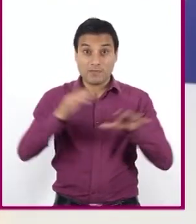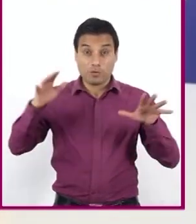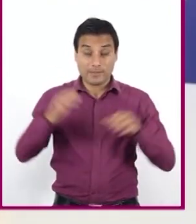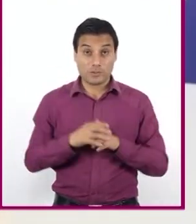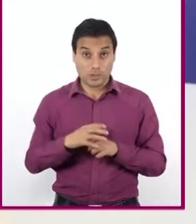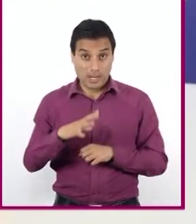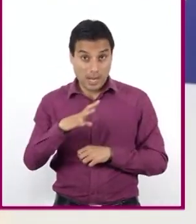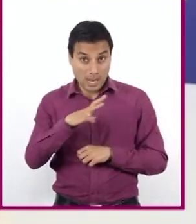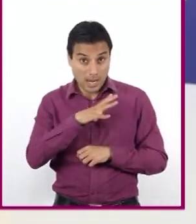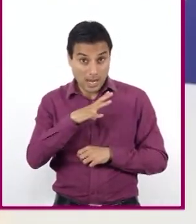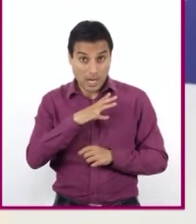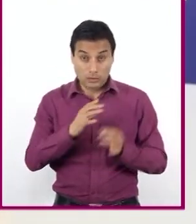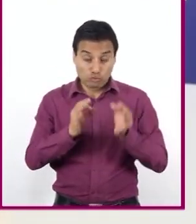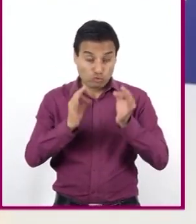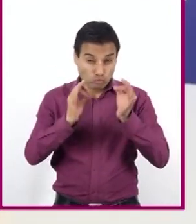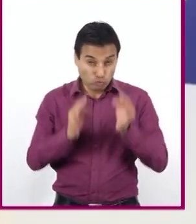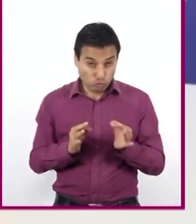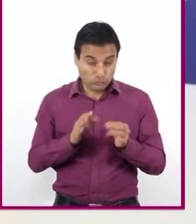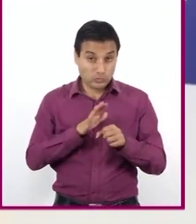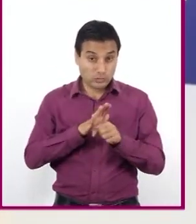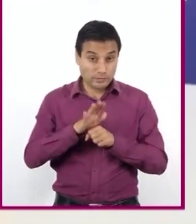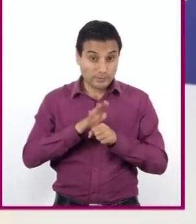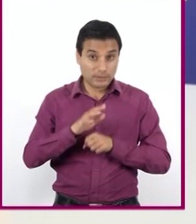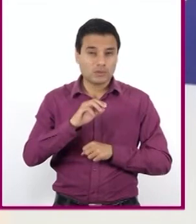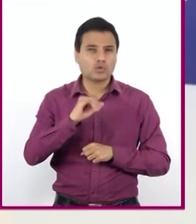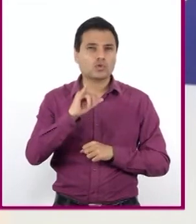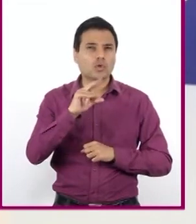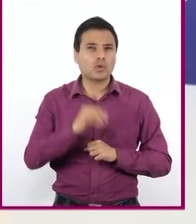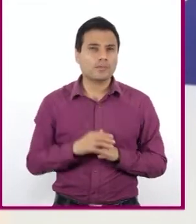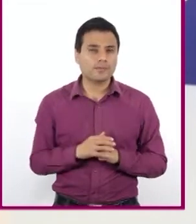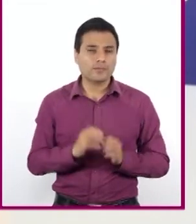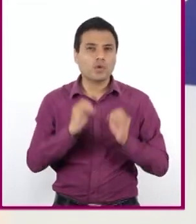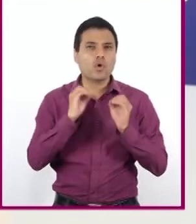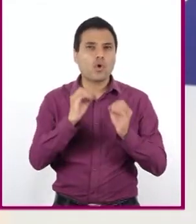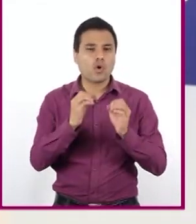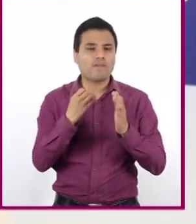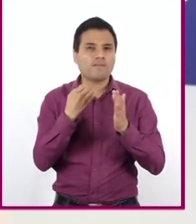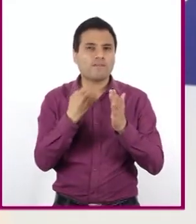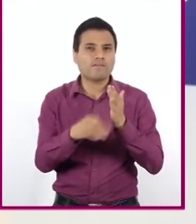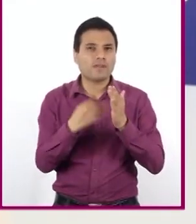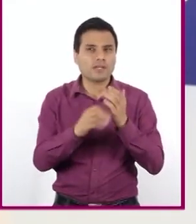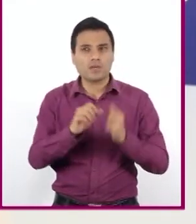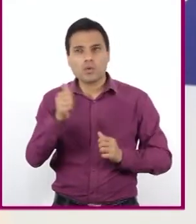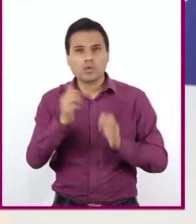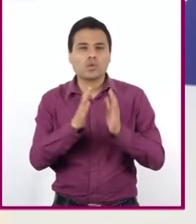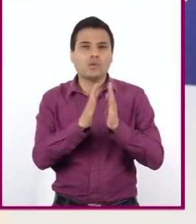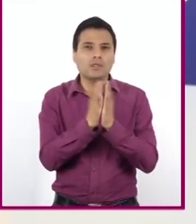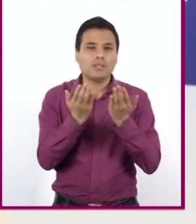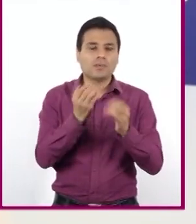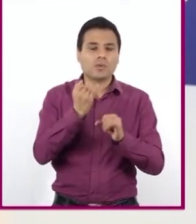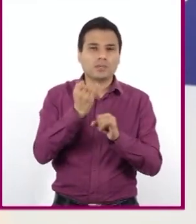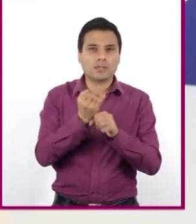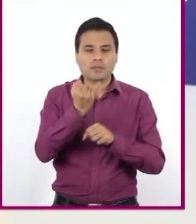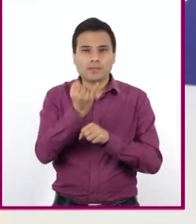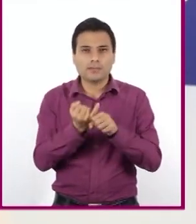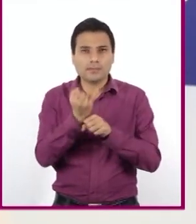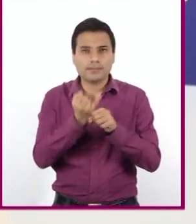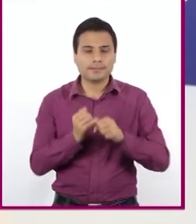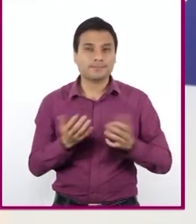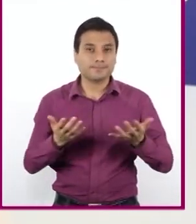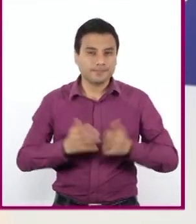es adecuada y suficiente, o es necesario consultar más fuentes o fuentes